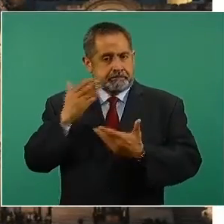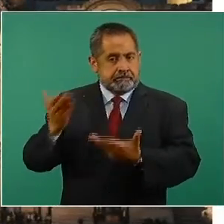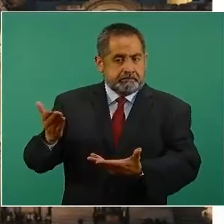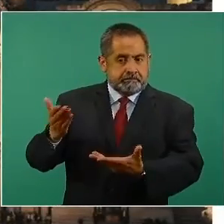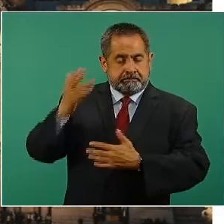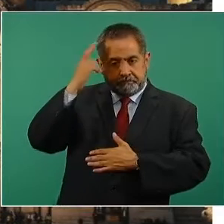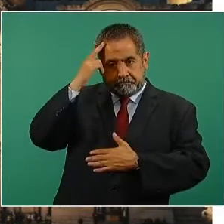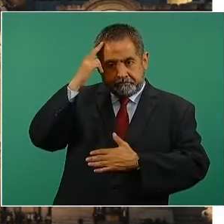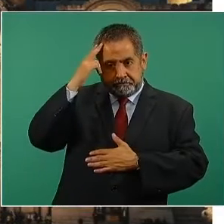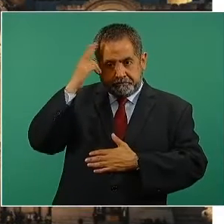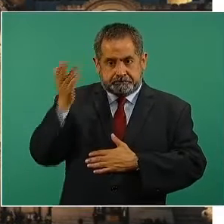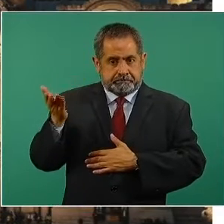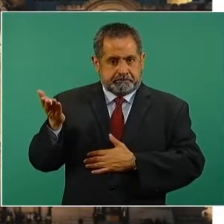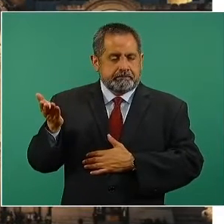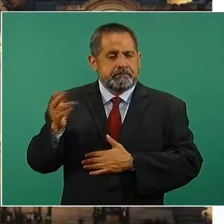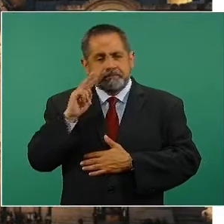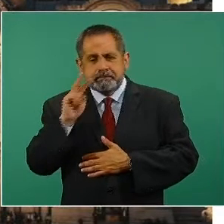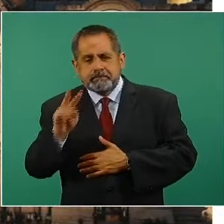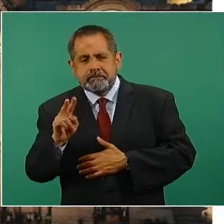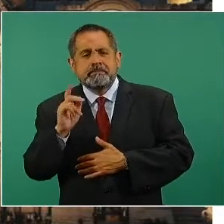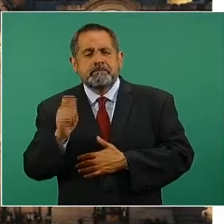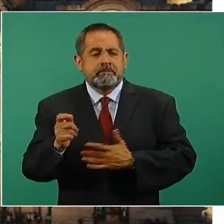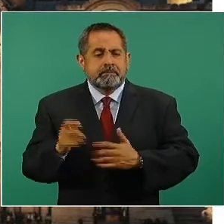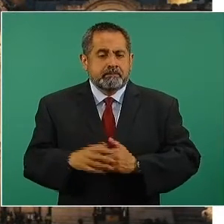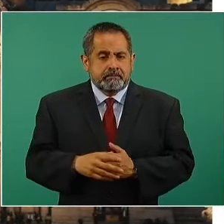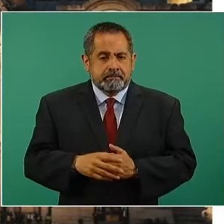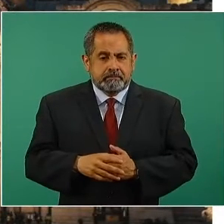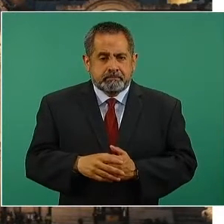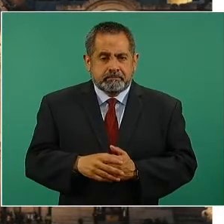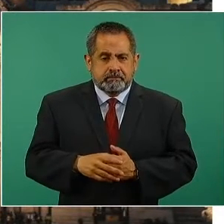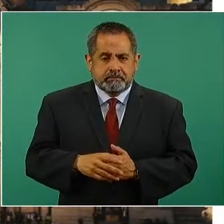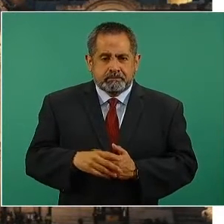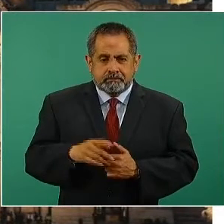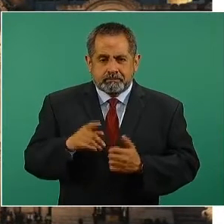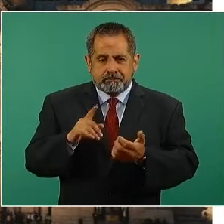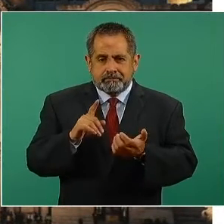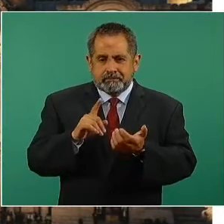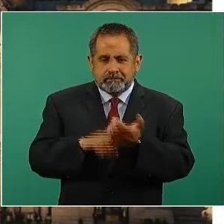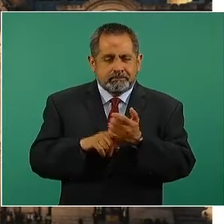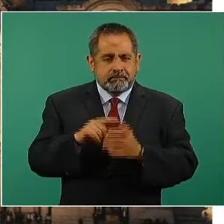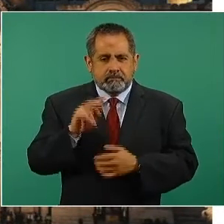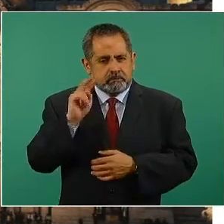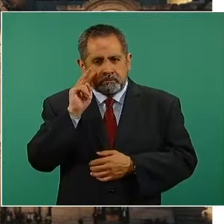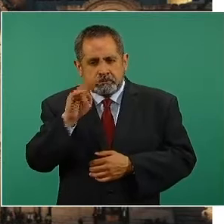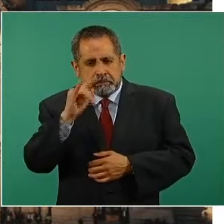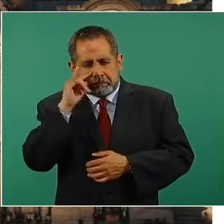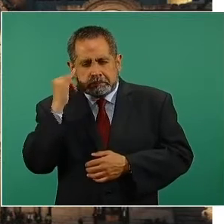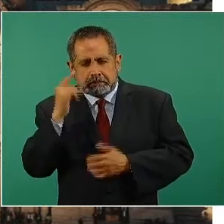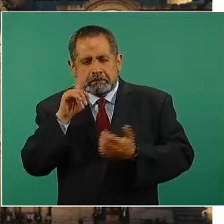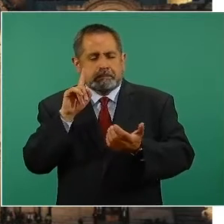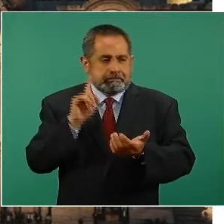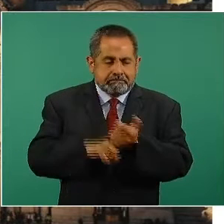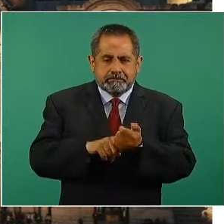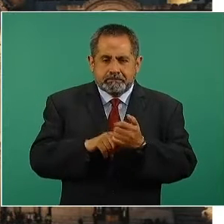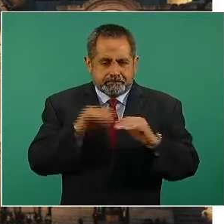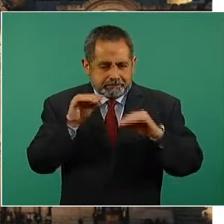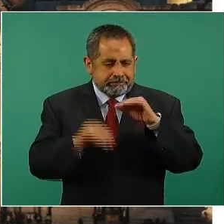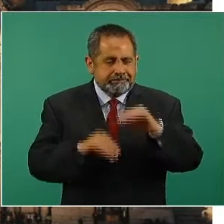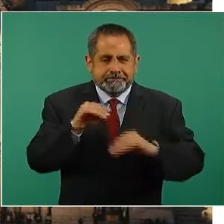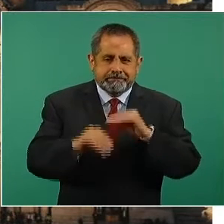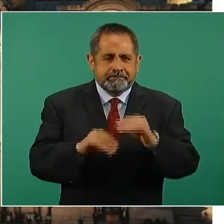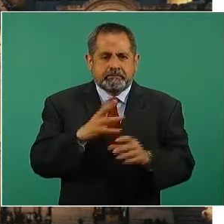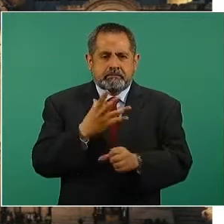Bellas Artes, lo que no se ve en estos espacios que visitamos es la